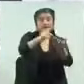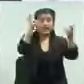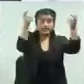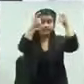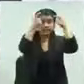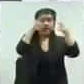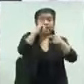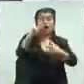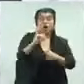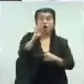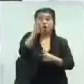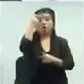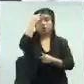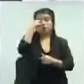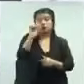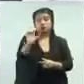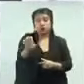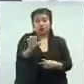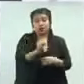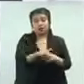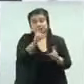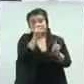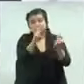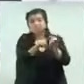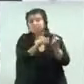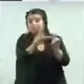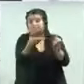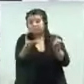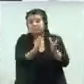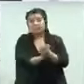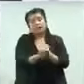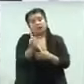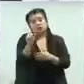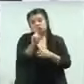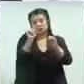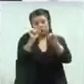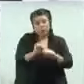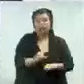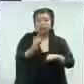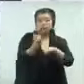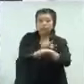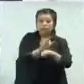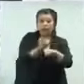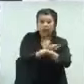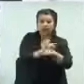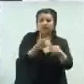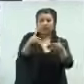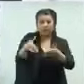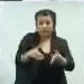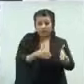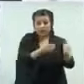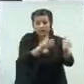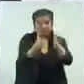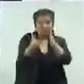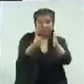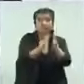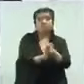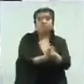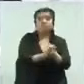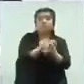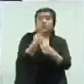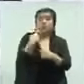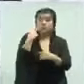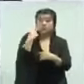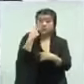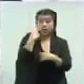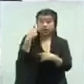Ídolo? Y prácticamente se estaría inhabilitando el tema. Yo no sé, acá, ahí ya vi la publicación,